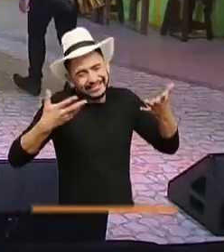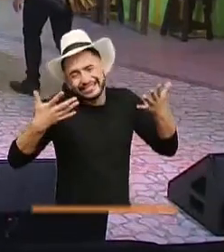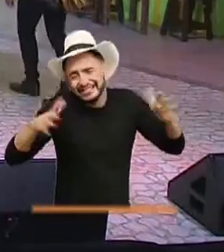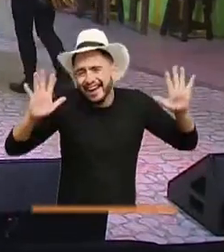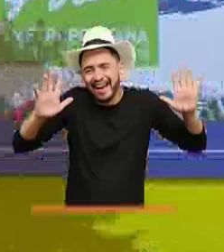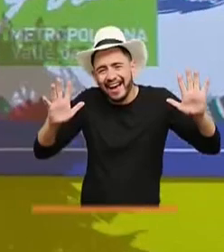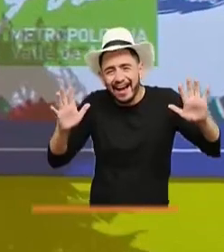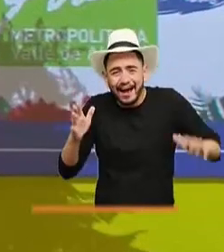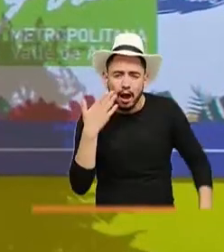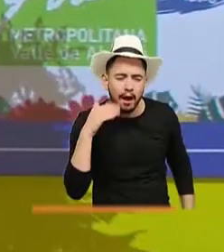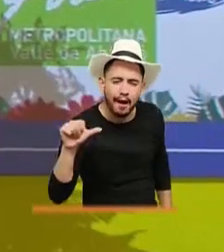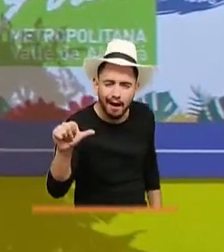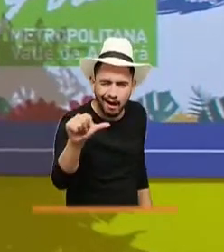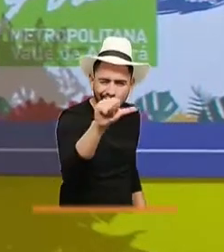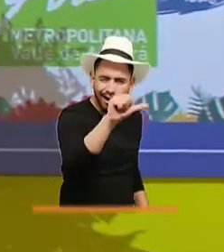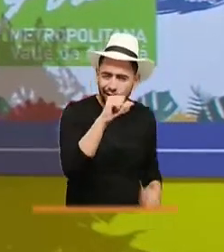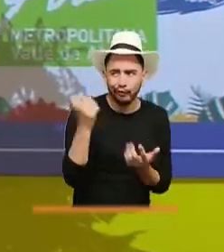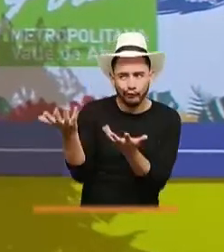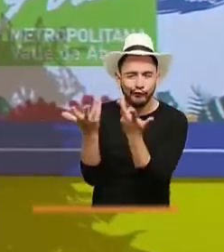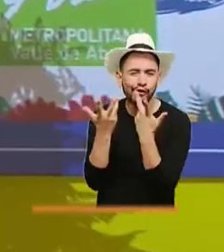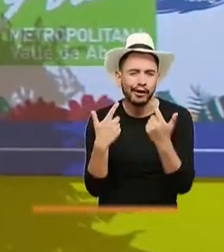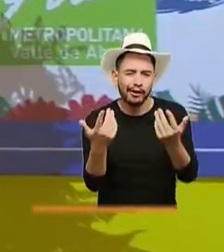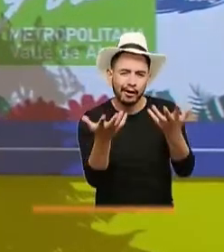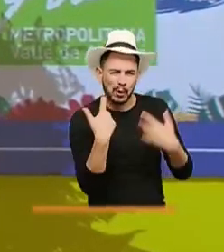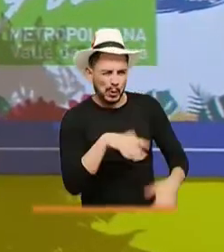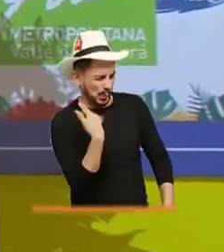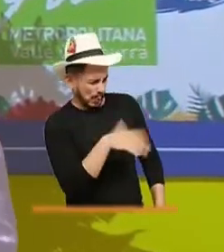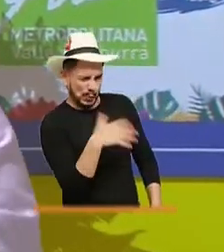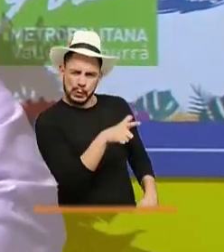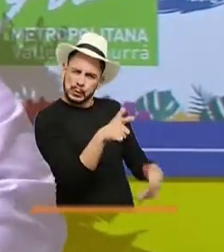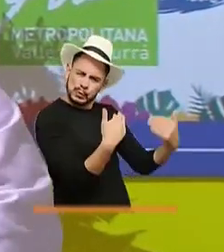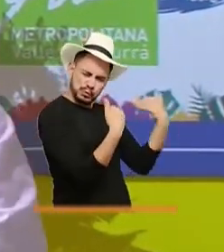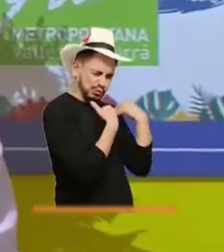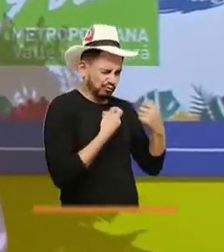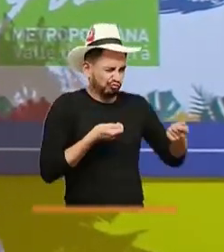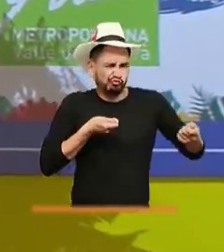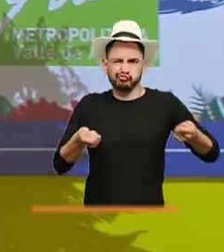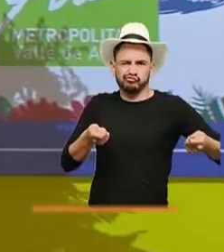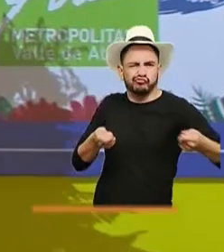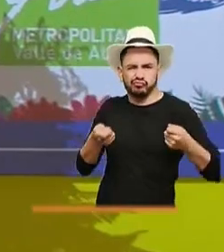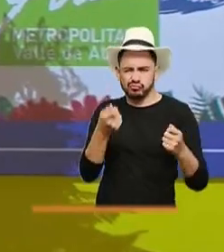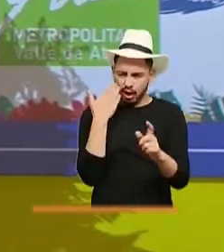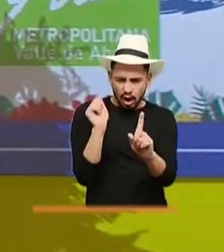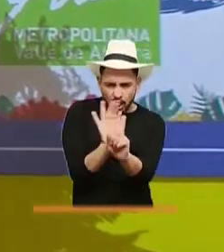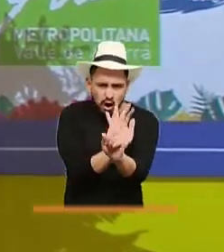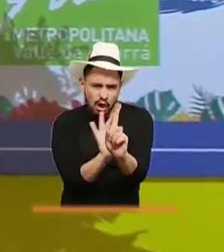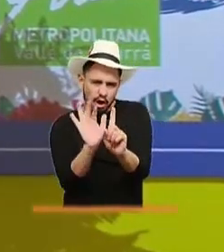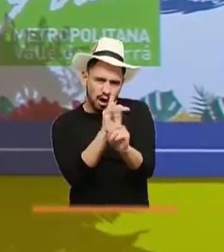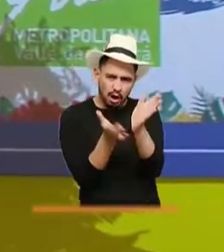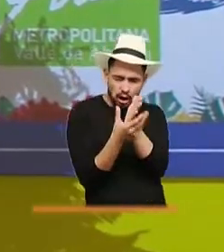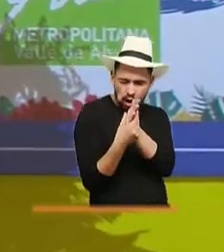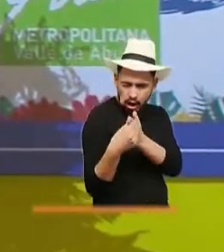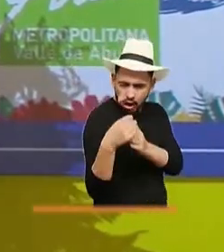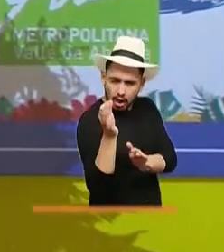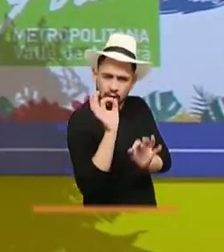dicen, negro, tenés el control, sos bueno pa' conquistar, mejor dicho,